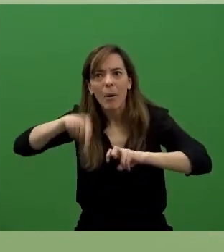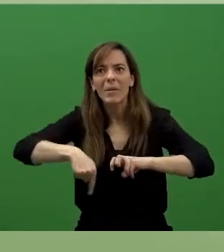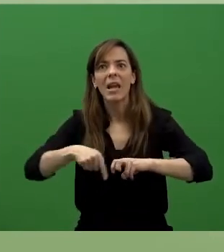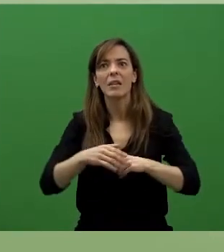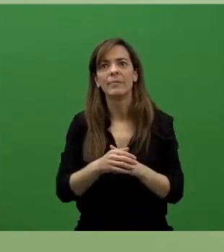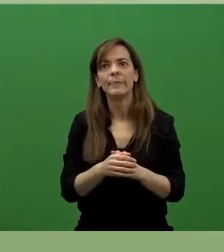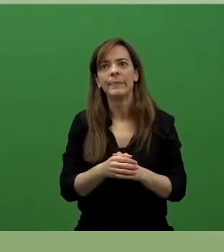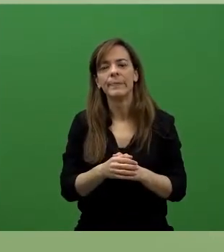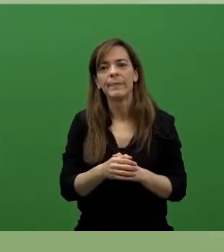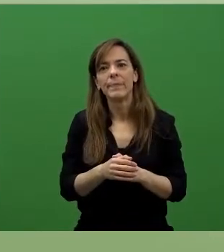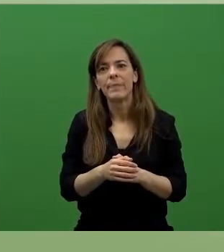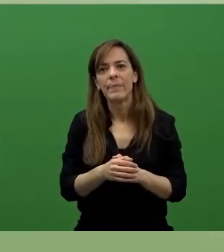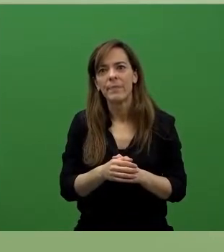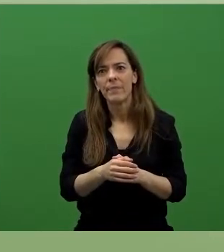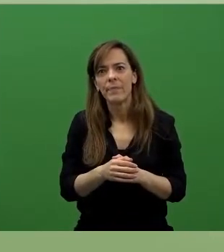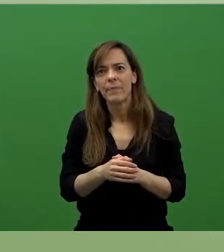como CREN,